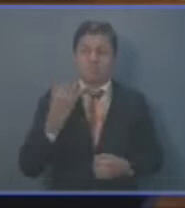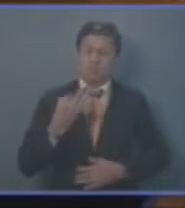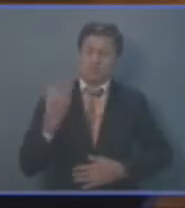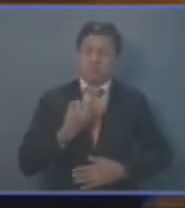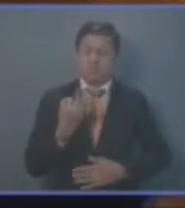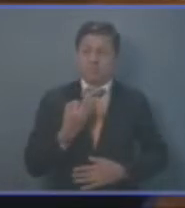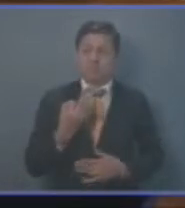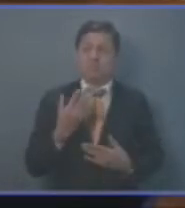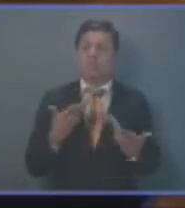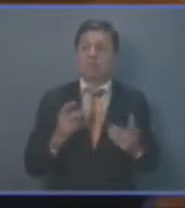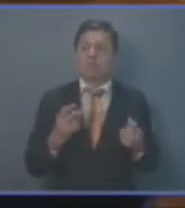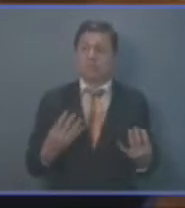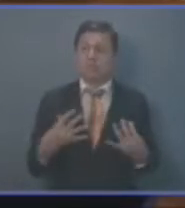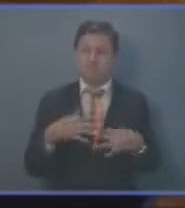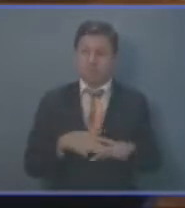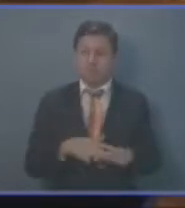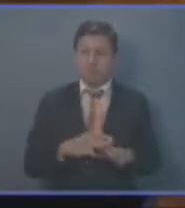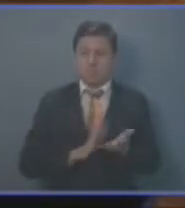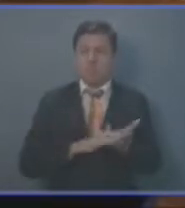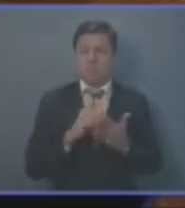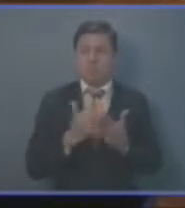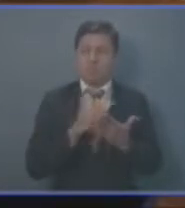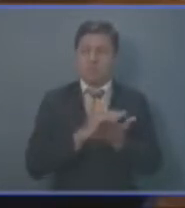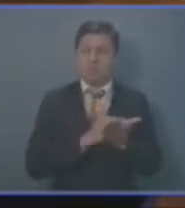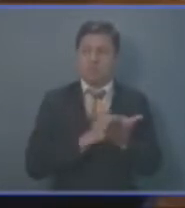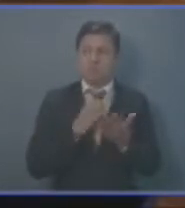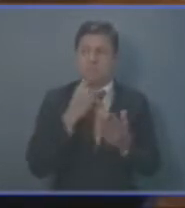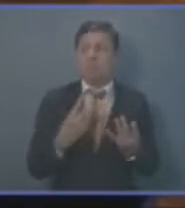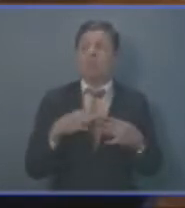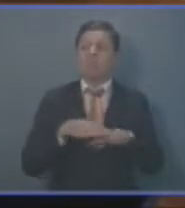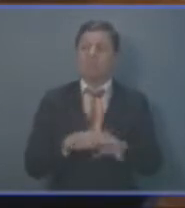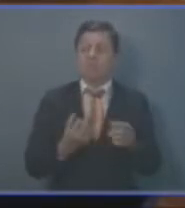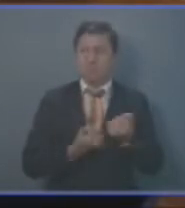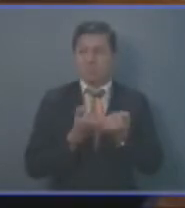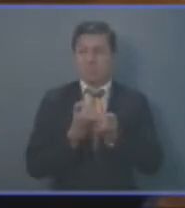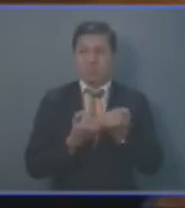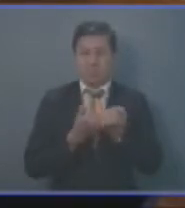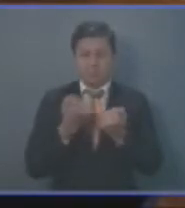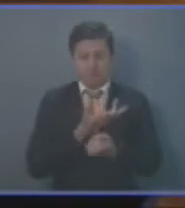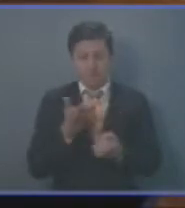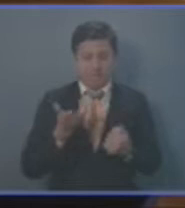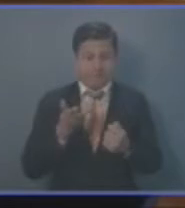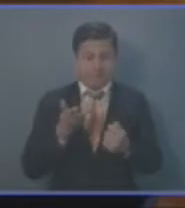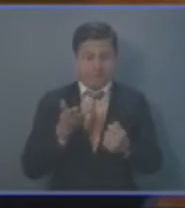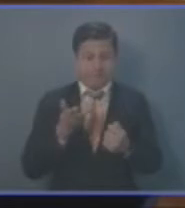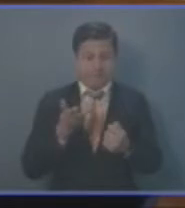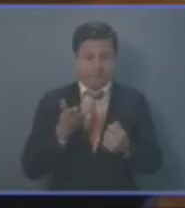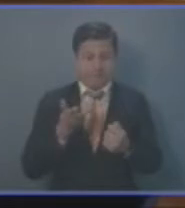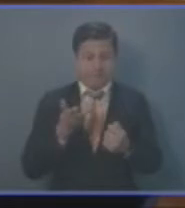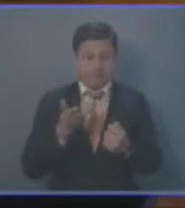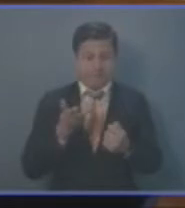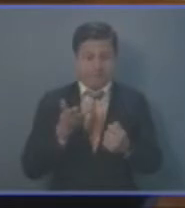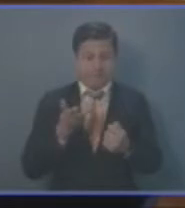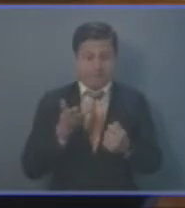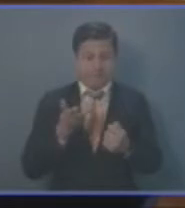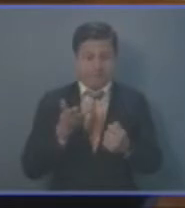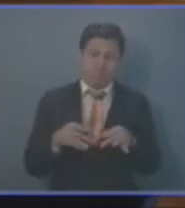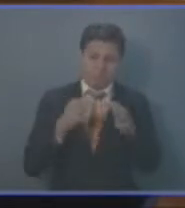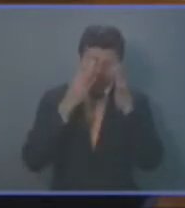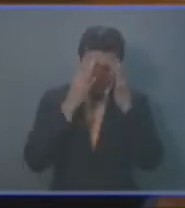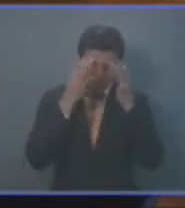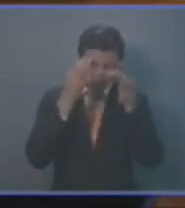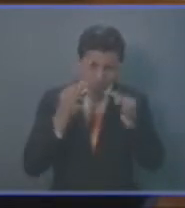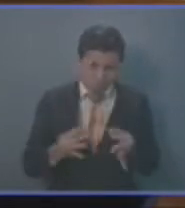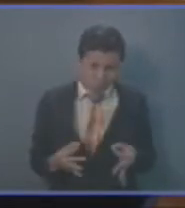necesarios para el involucramiento progresivo de los integrantes y colaboradores del sistema en el proceso de toma de